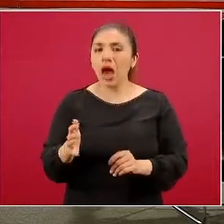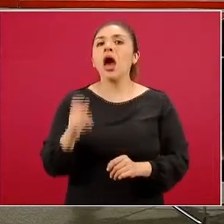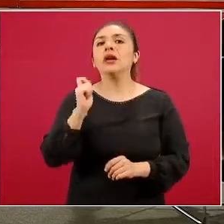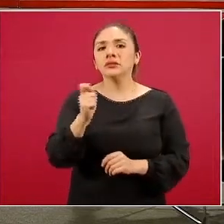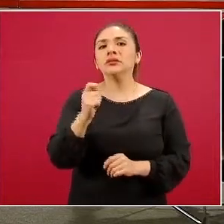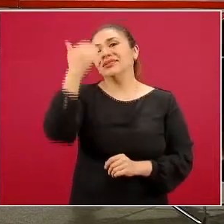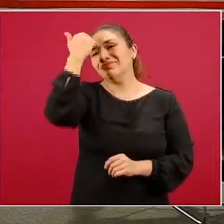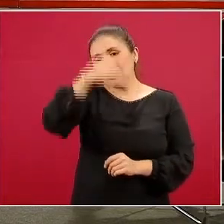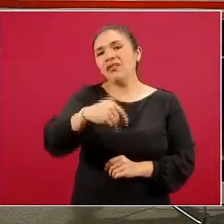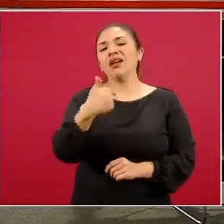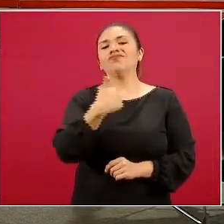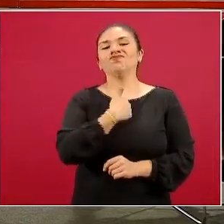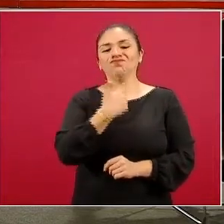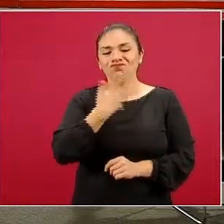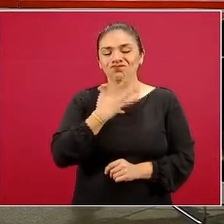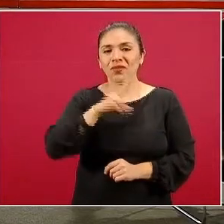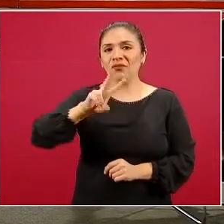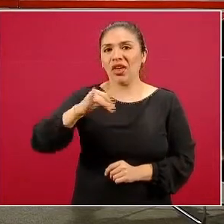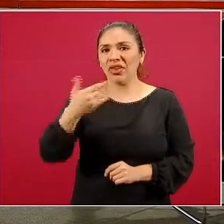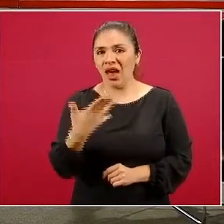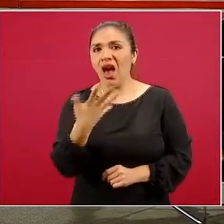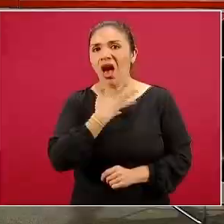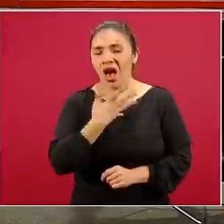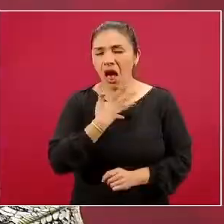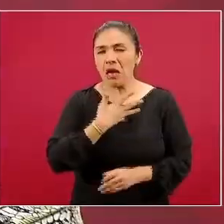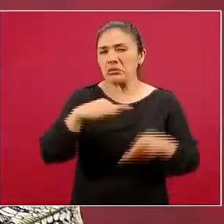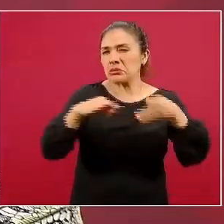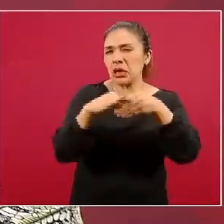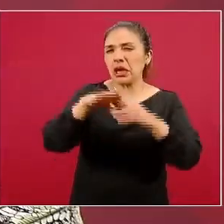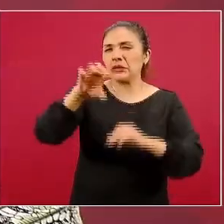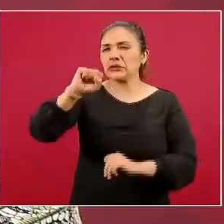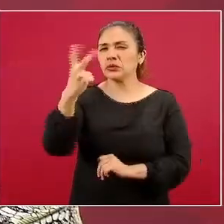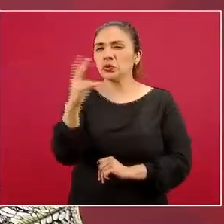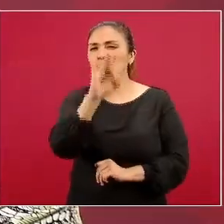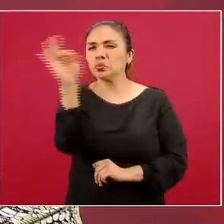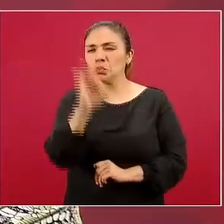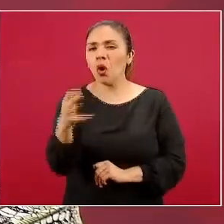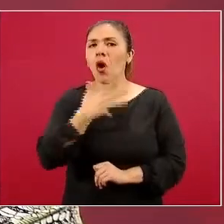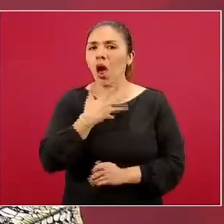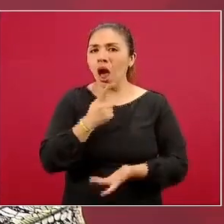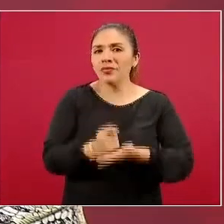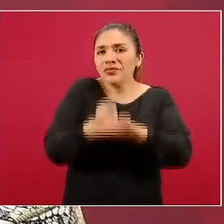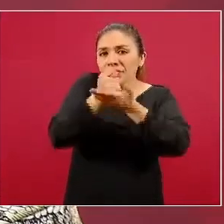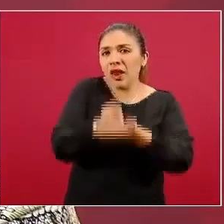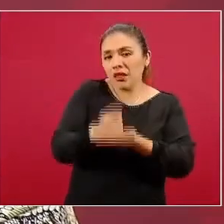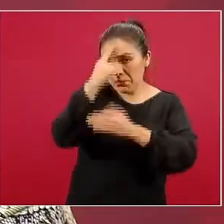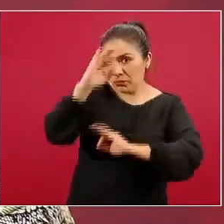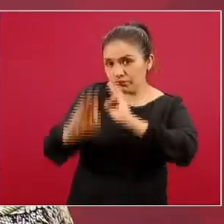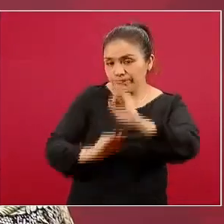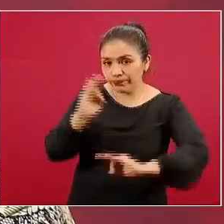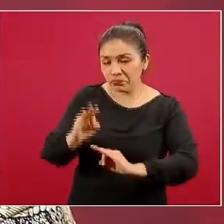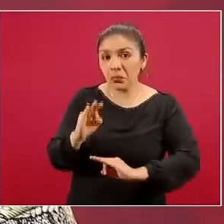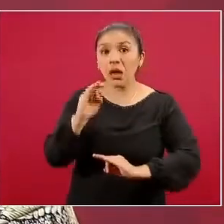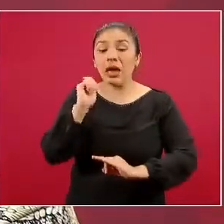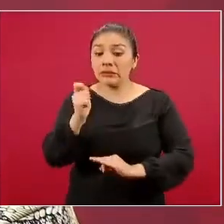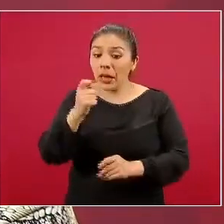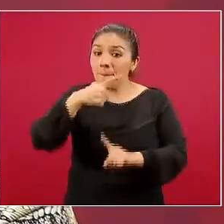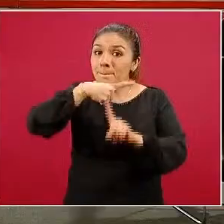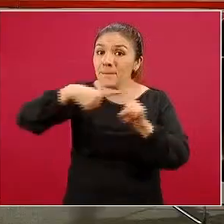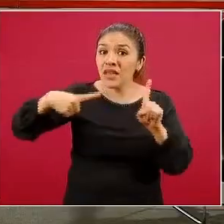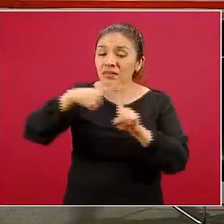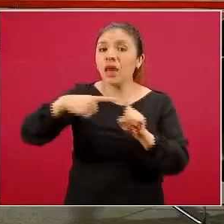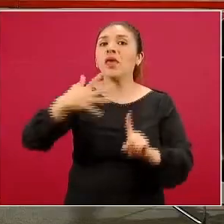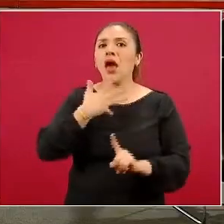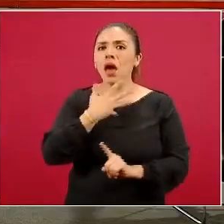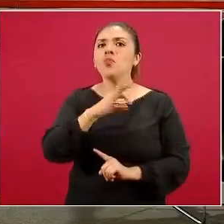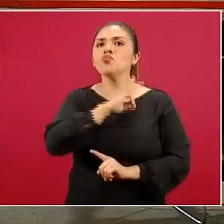lo tanto saben que viven con VIH. Cerca del 62% recibieron tratamiento y la mitad alcanza esta